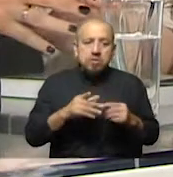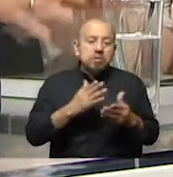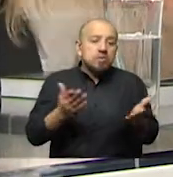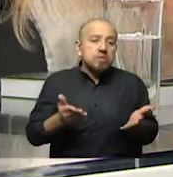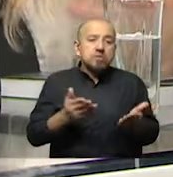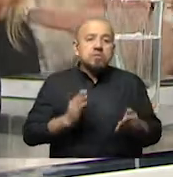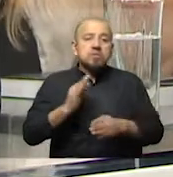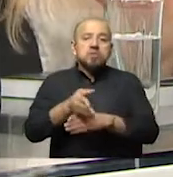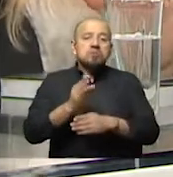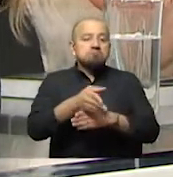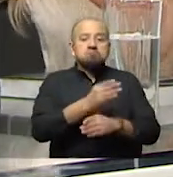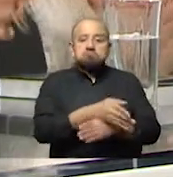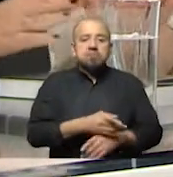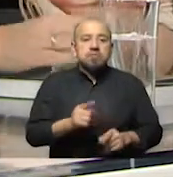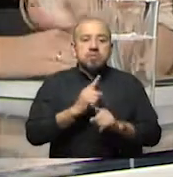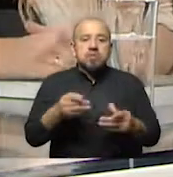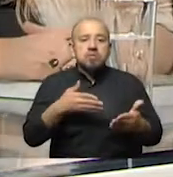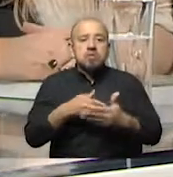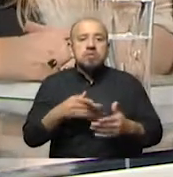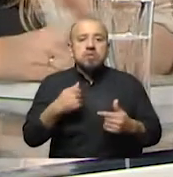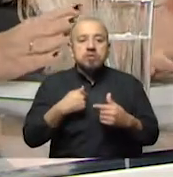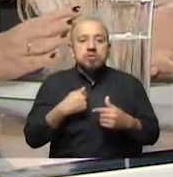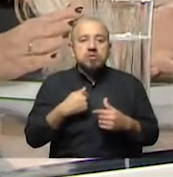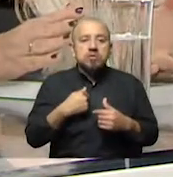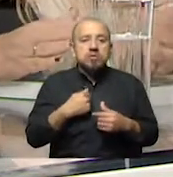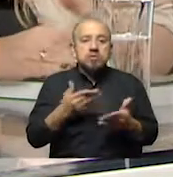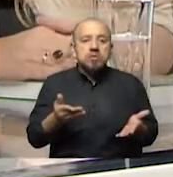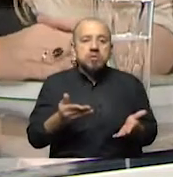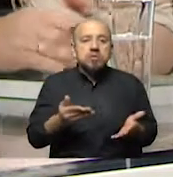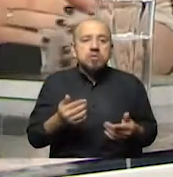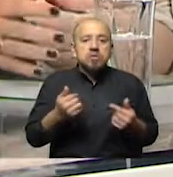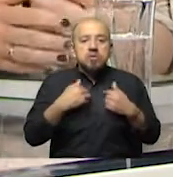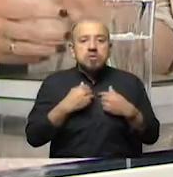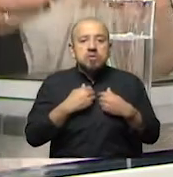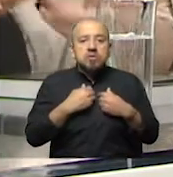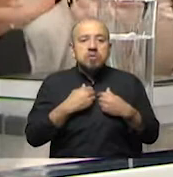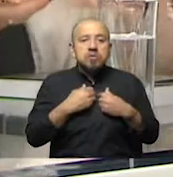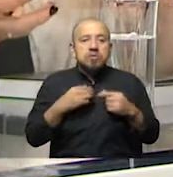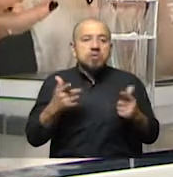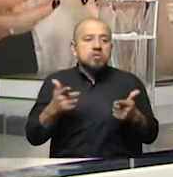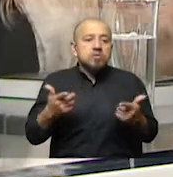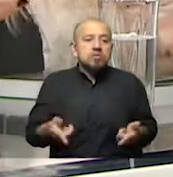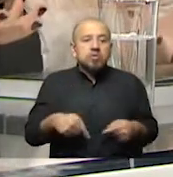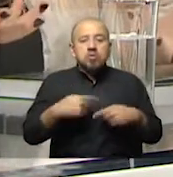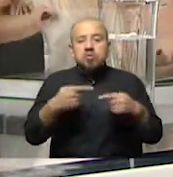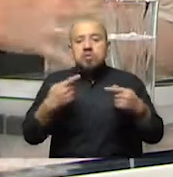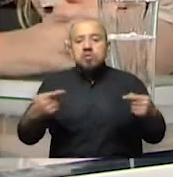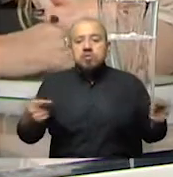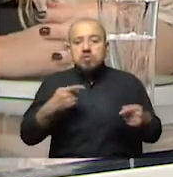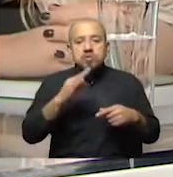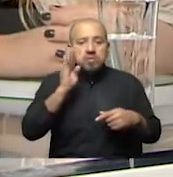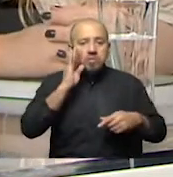a otro sistema ni nada entonces me curé así y bueno Y yo que no había tenido otras cosas estuve a tu madre